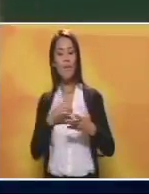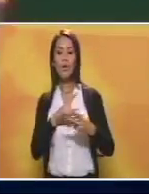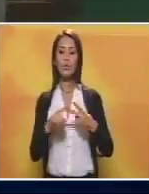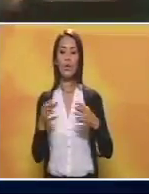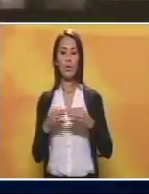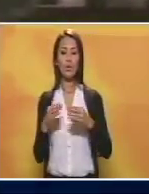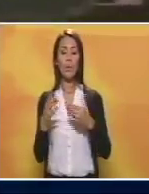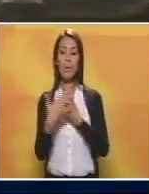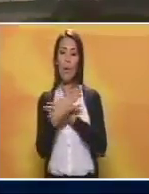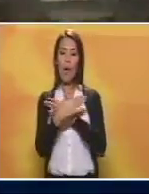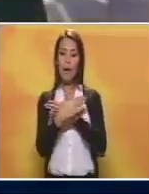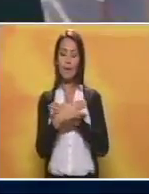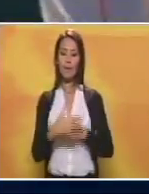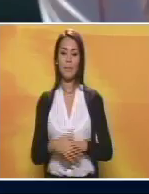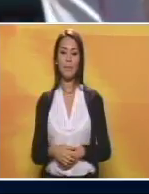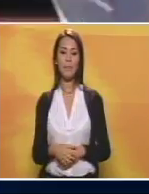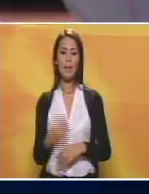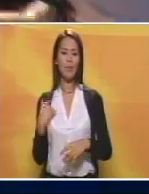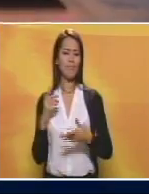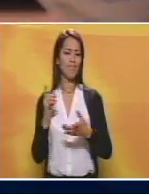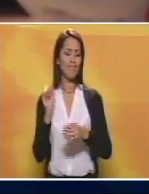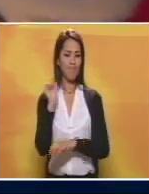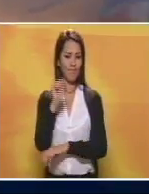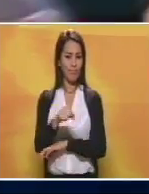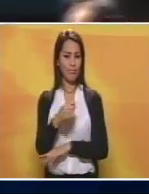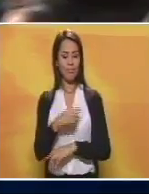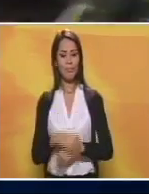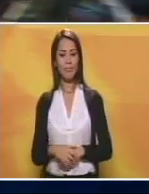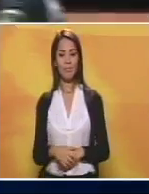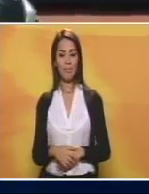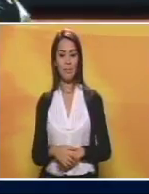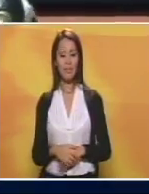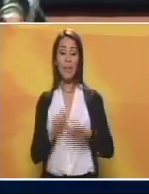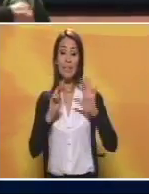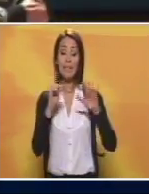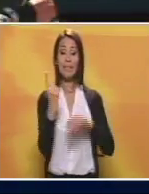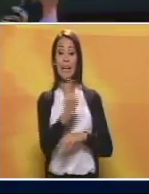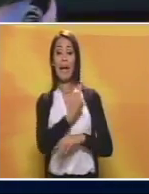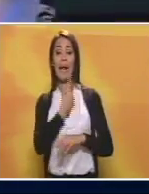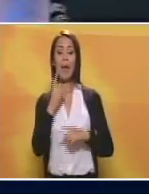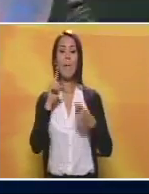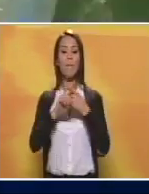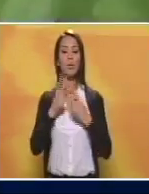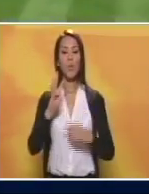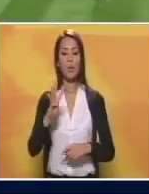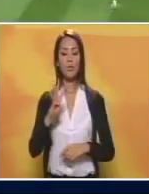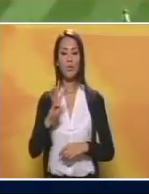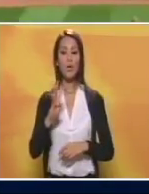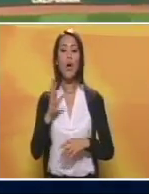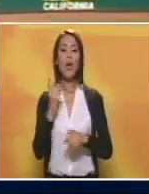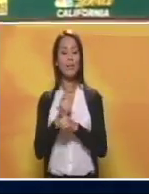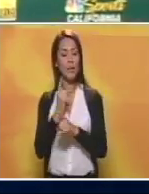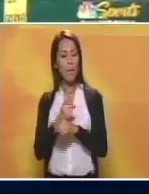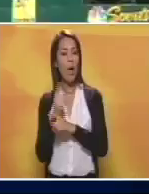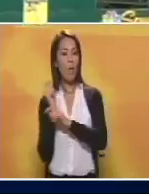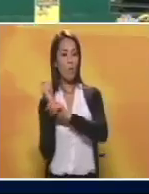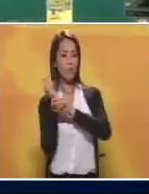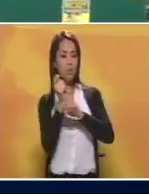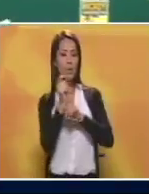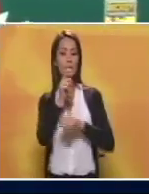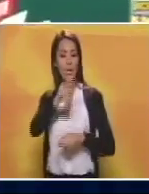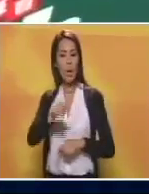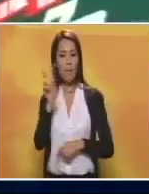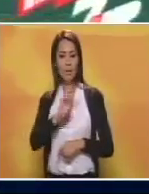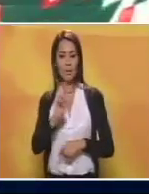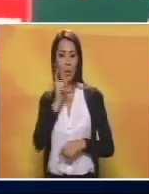Los Ángeles de Anaheim, que terminaron derrotando a los Atléticos de Oakland 7 carreras por 4. En ese compromiso también vio acción el venezolano